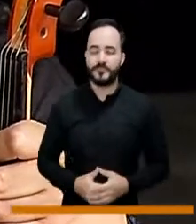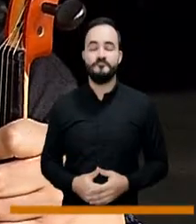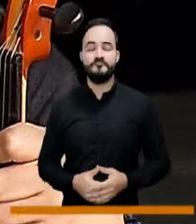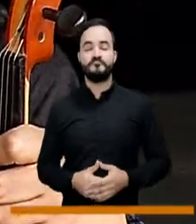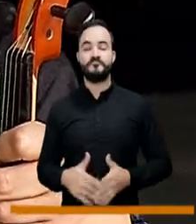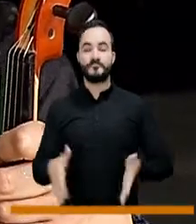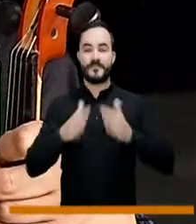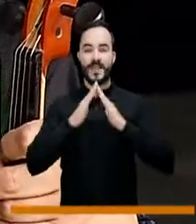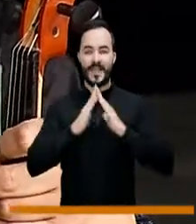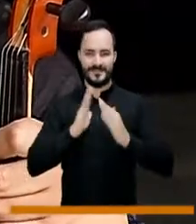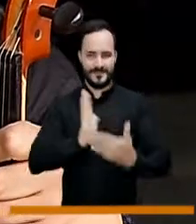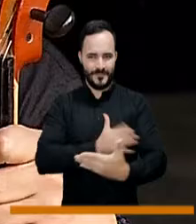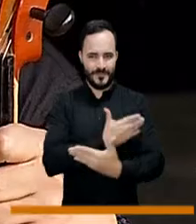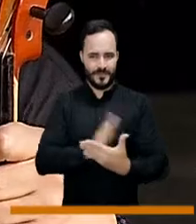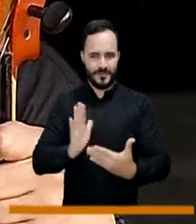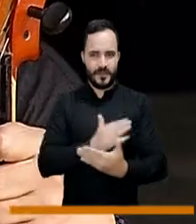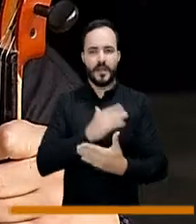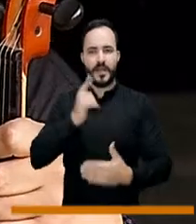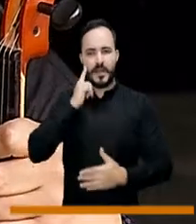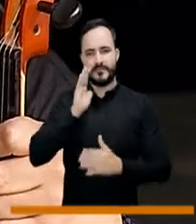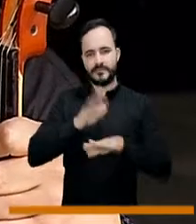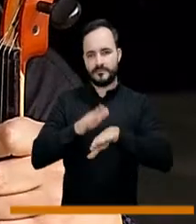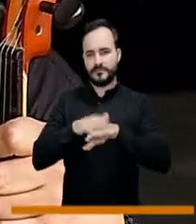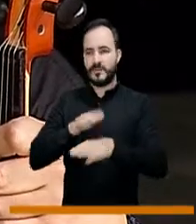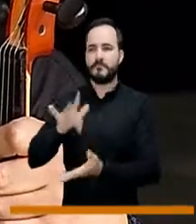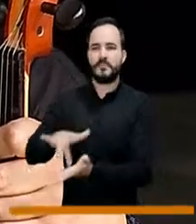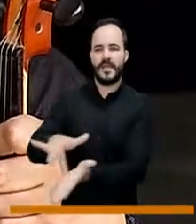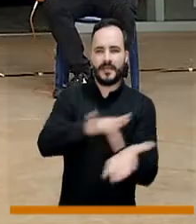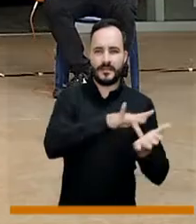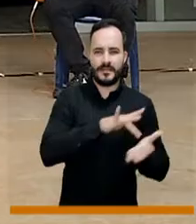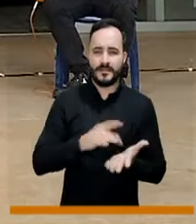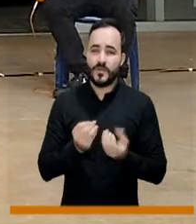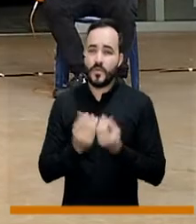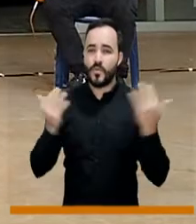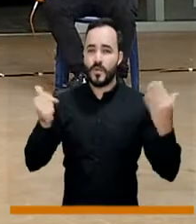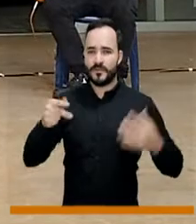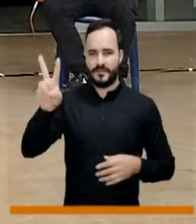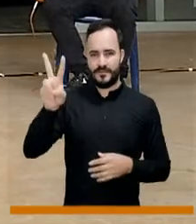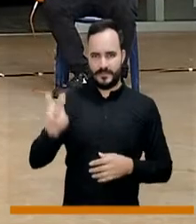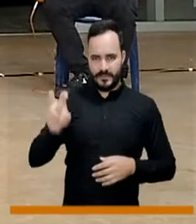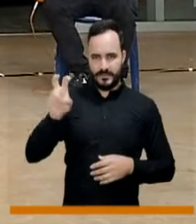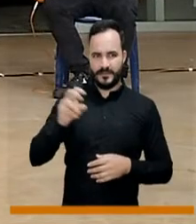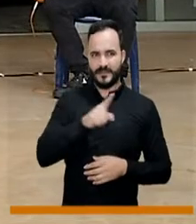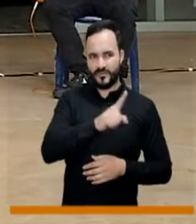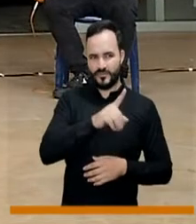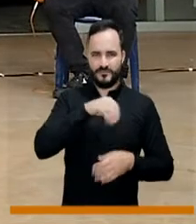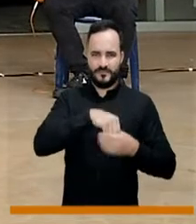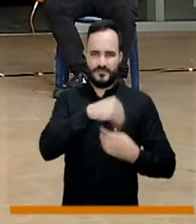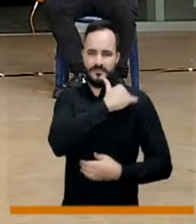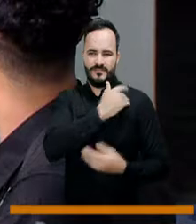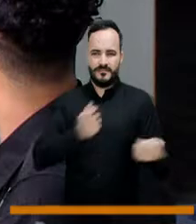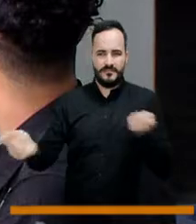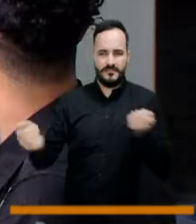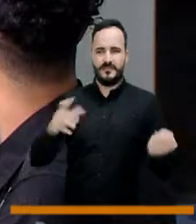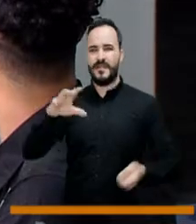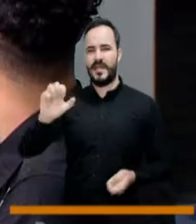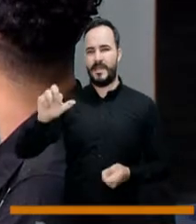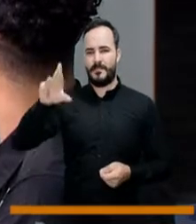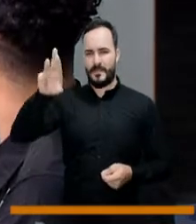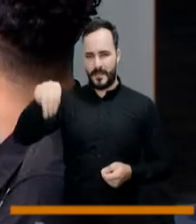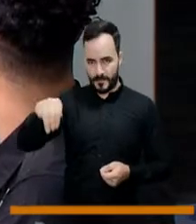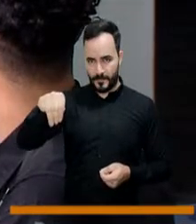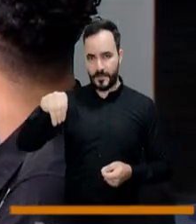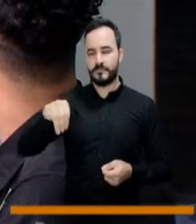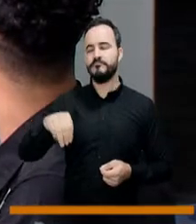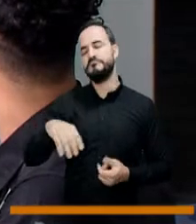y nos hemos beneficiado de esa oferta de espacios que tienen ahí. Bueno, concejal, ¿qué le parece si también le presentamos a